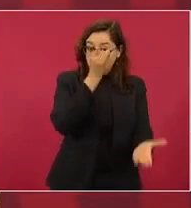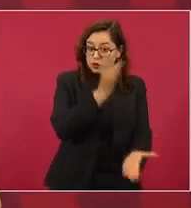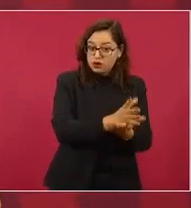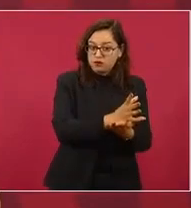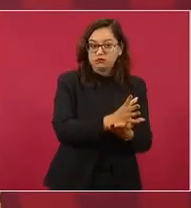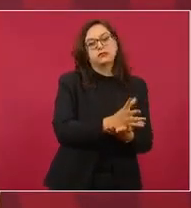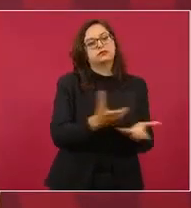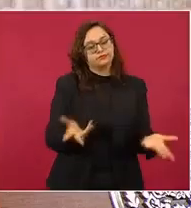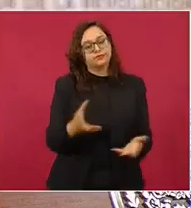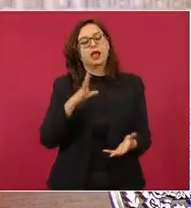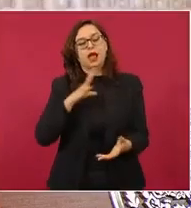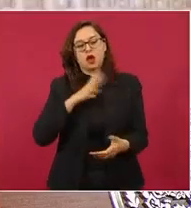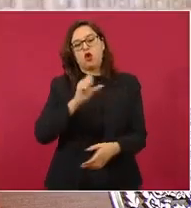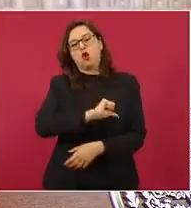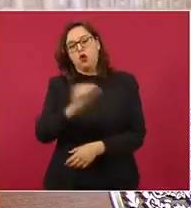es político.